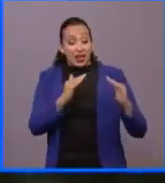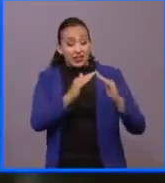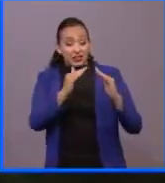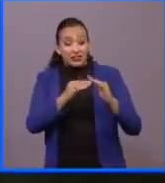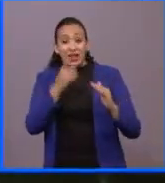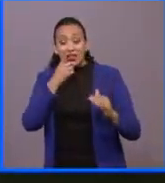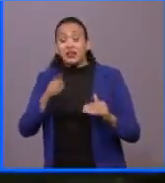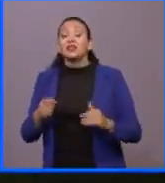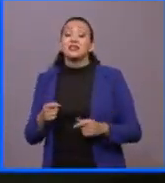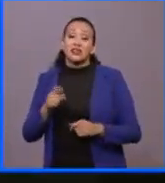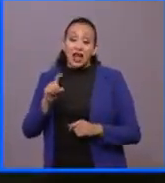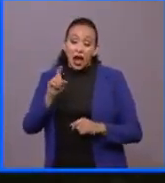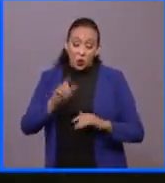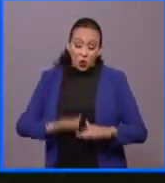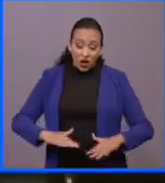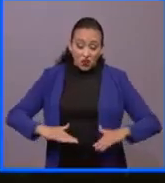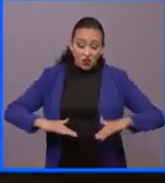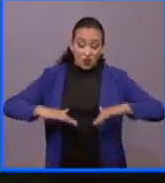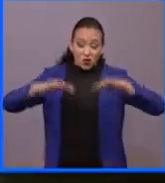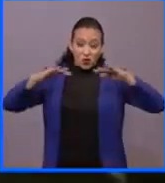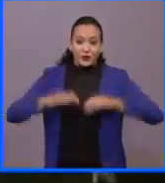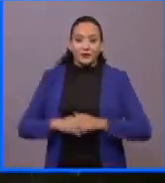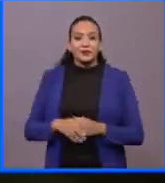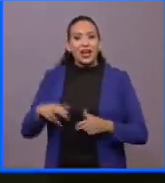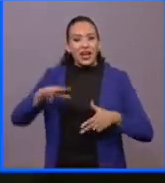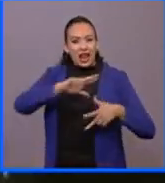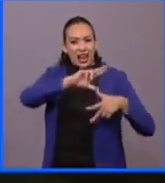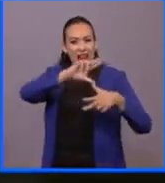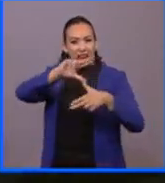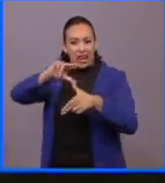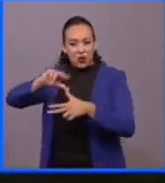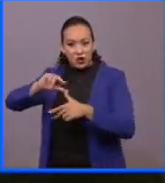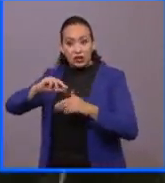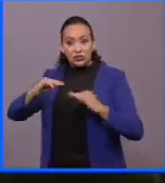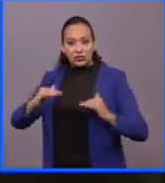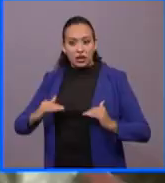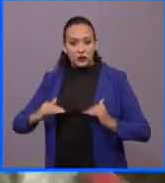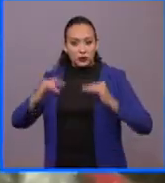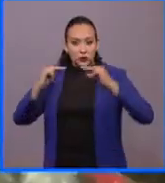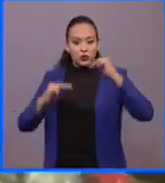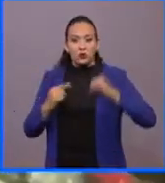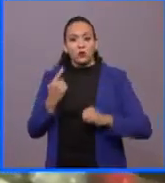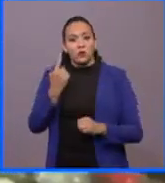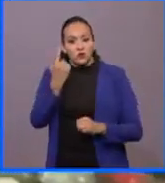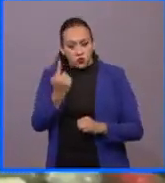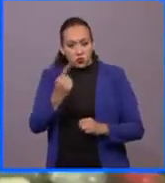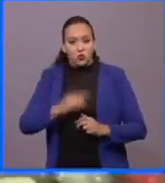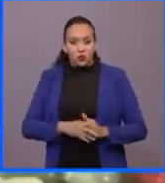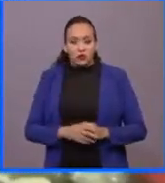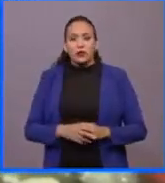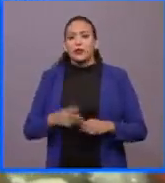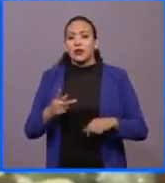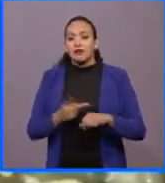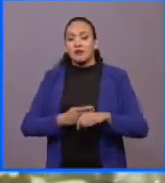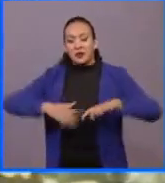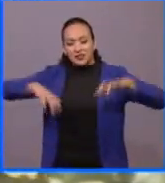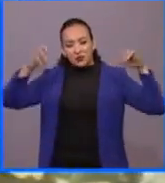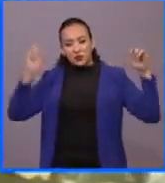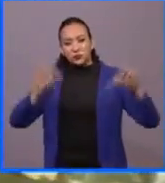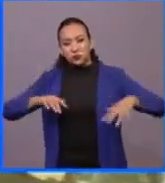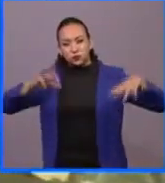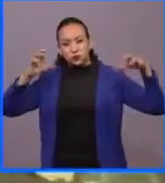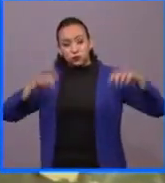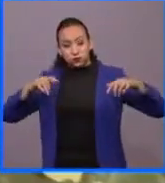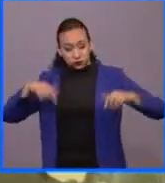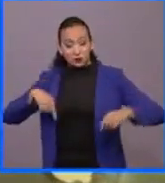de agua y encharcamientos. El huracán Eric se ha degradado ya a categoría 1, lo que ocasionará lluvias